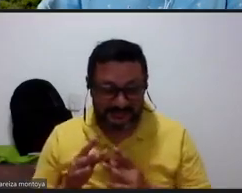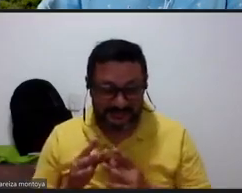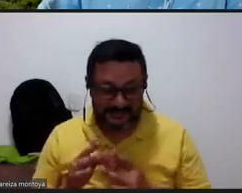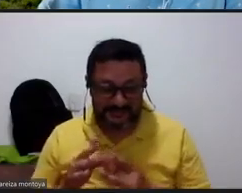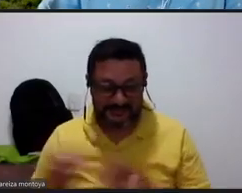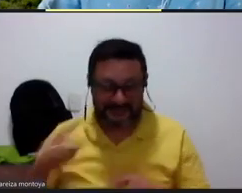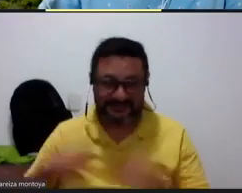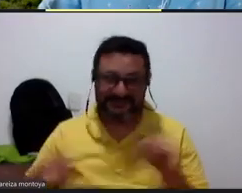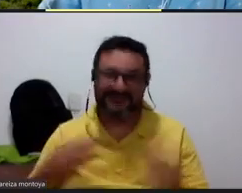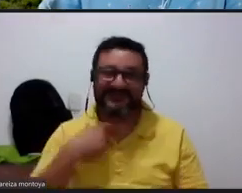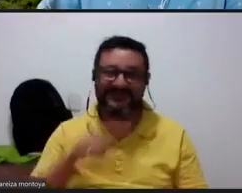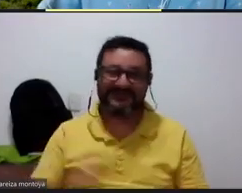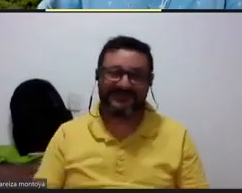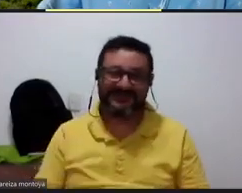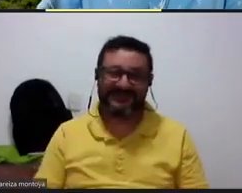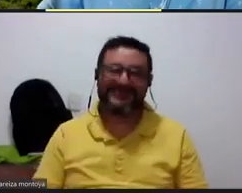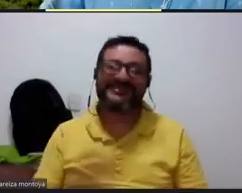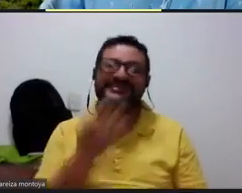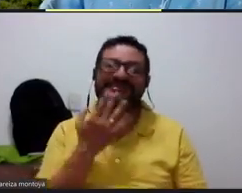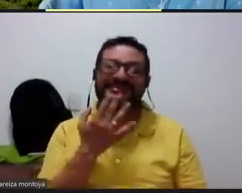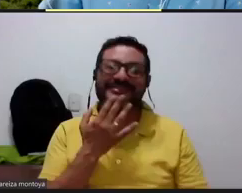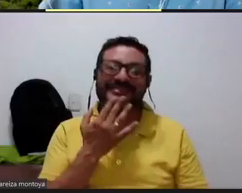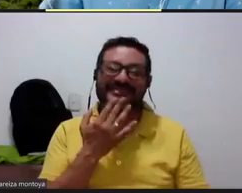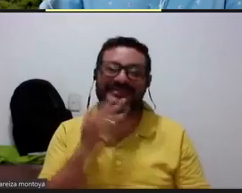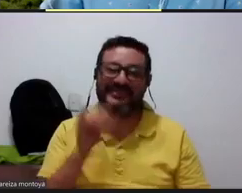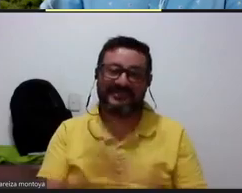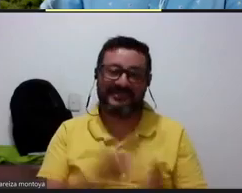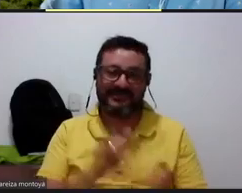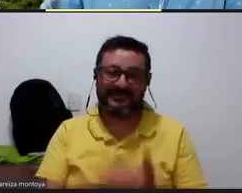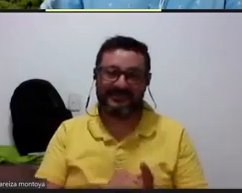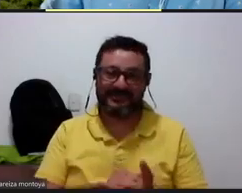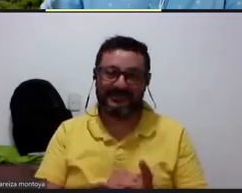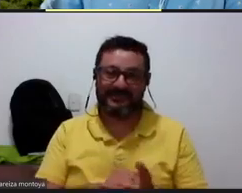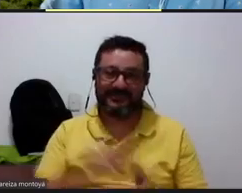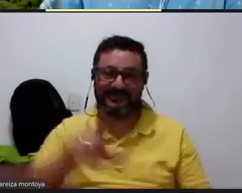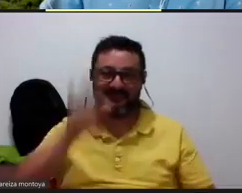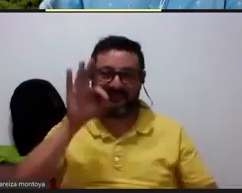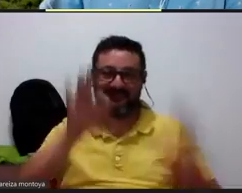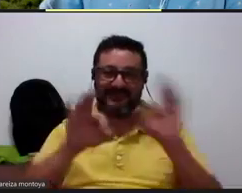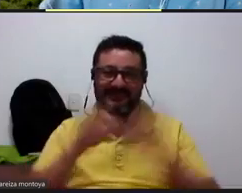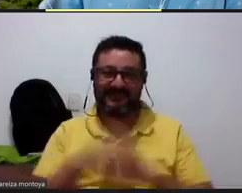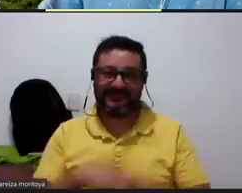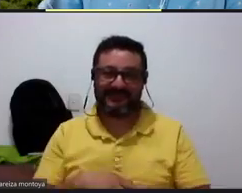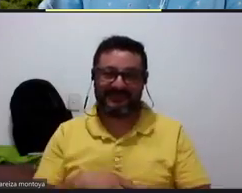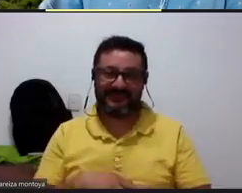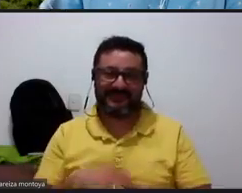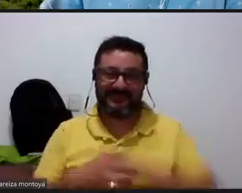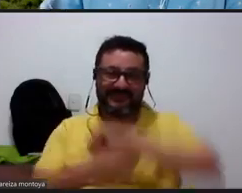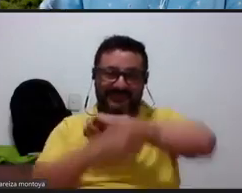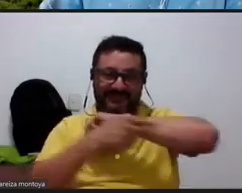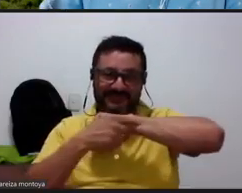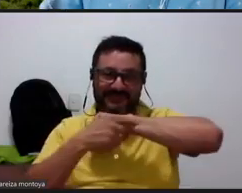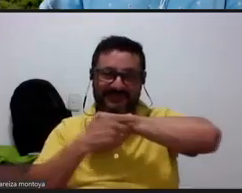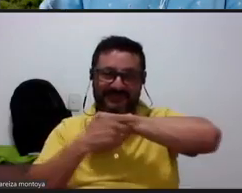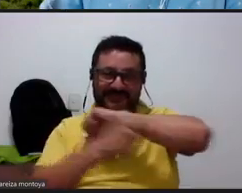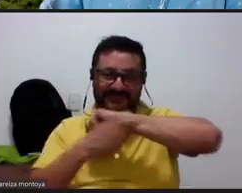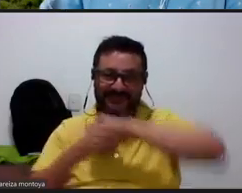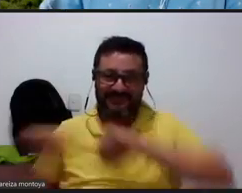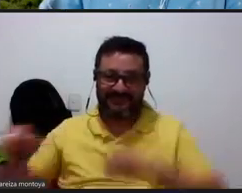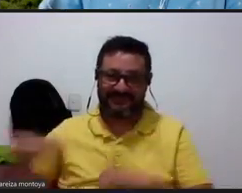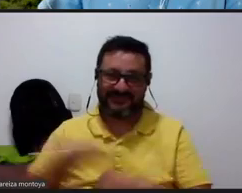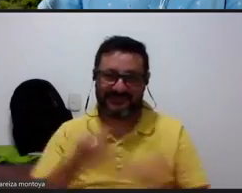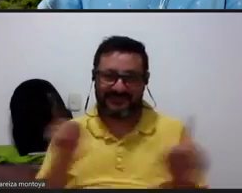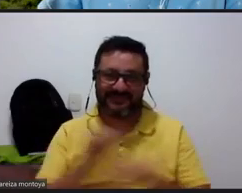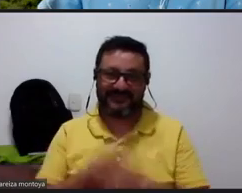me gustaban esos Pero, colores. ¿sabes? A mí me pasó lo mismo. Cuando yo clasifiqué, mi tío me dijo como, hey, hacete el tatuaje, yo te lo pago. Y yo no, yo me lo